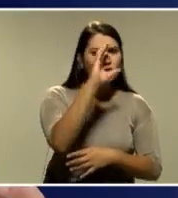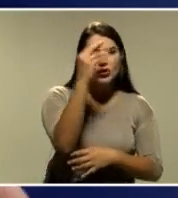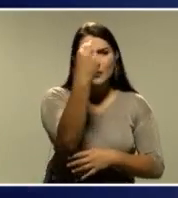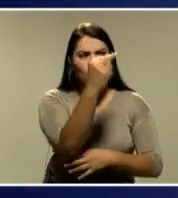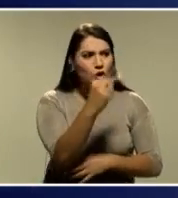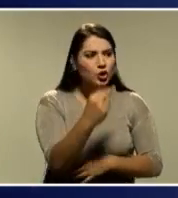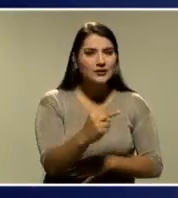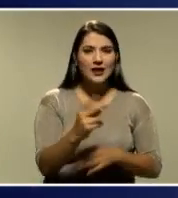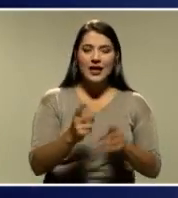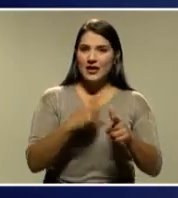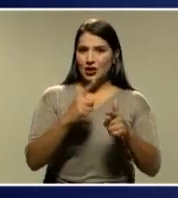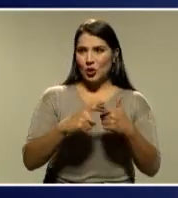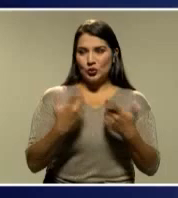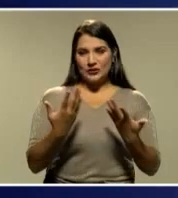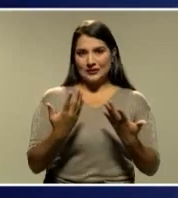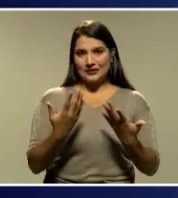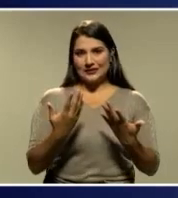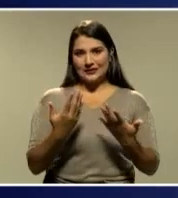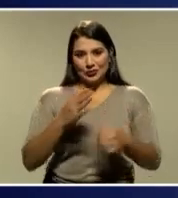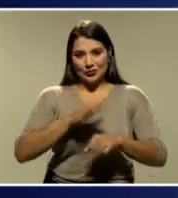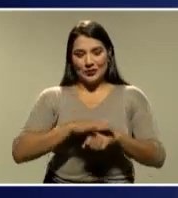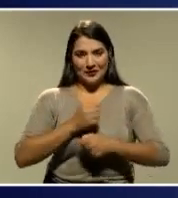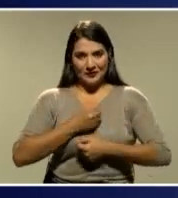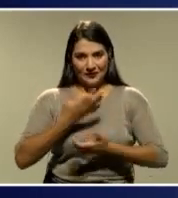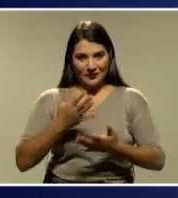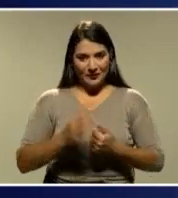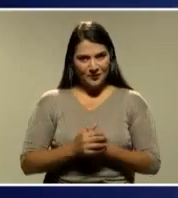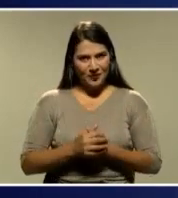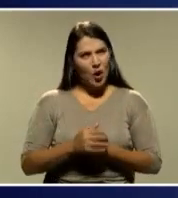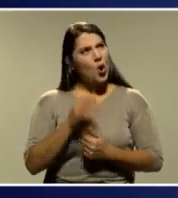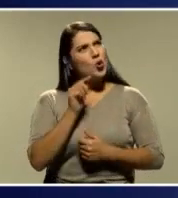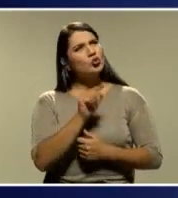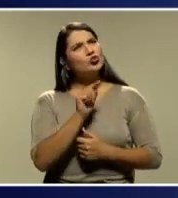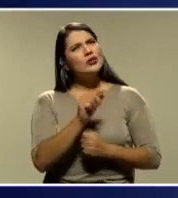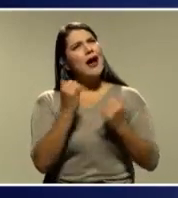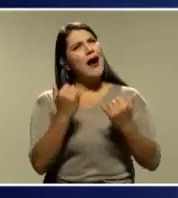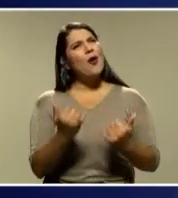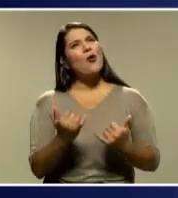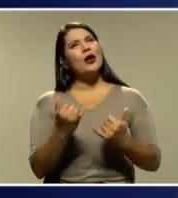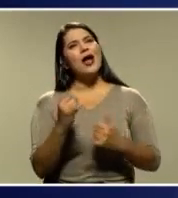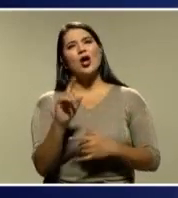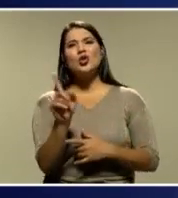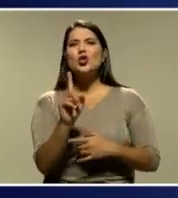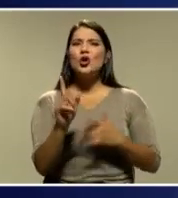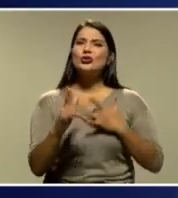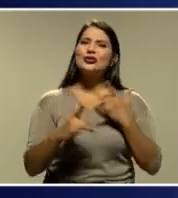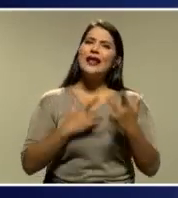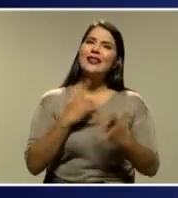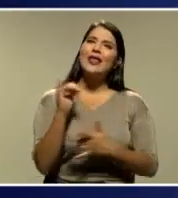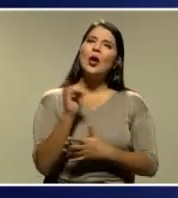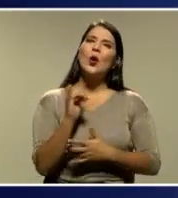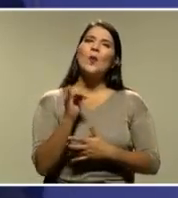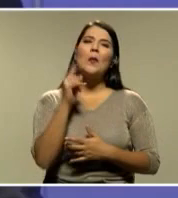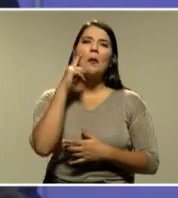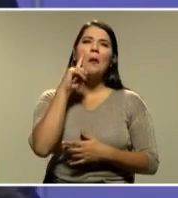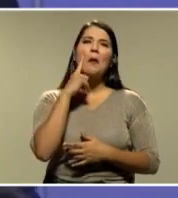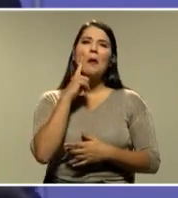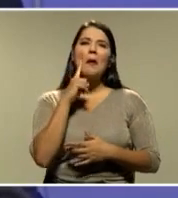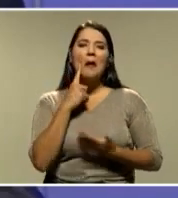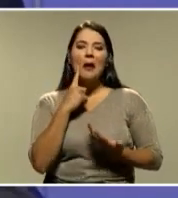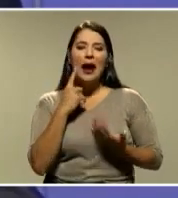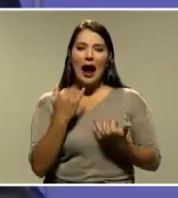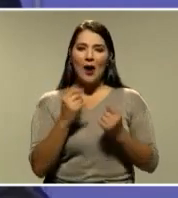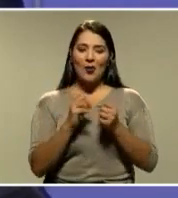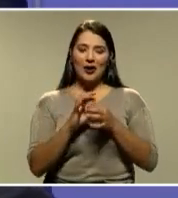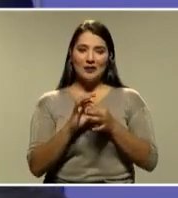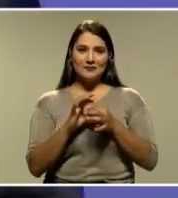ahí actúa de una u de otra manera. ¿No le da un poquito ahora de nostalgia? ¿Cómo maneja